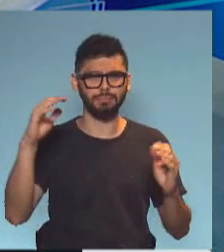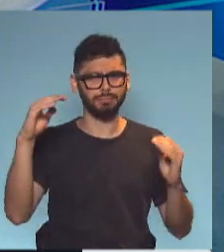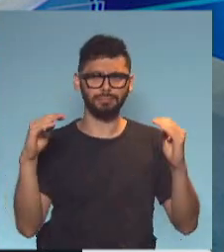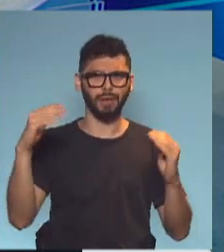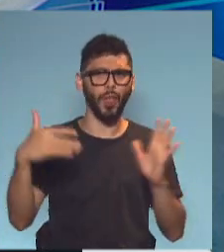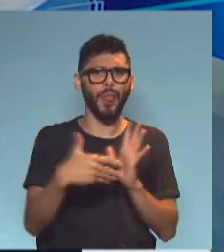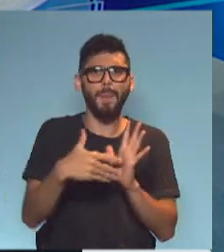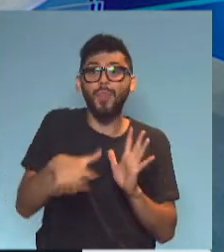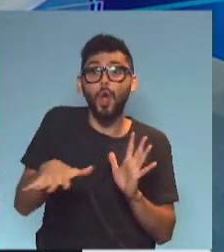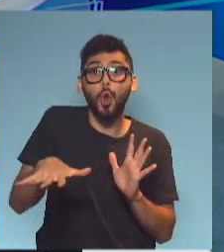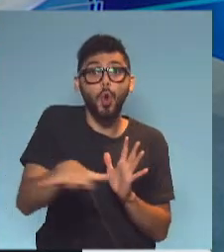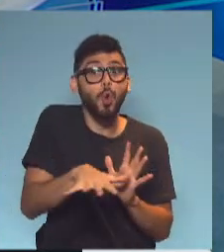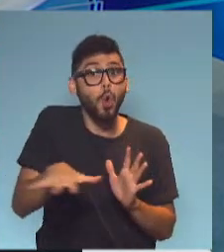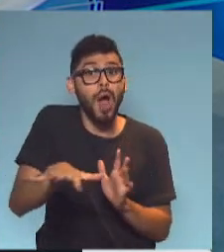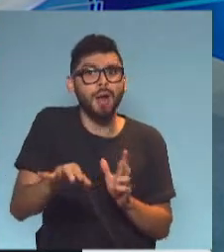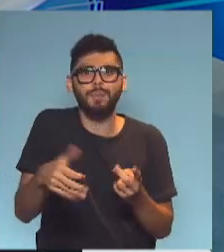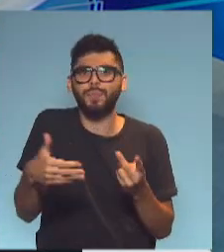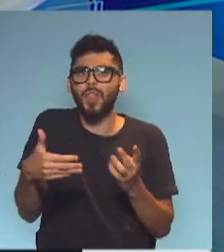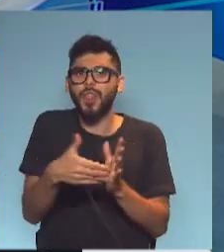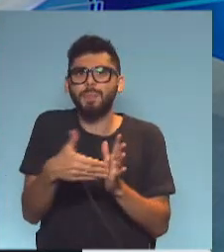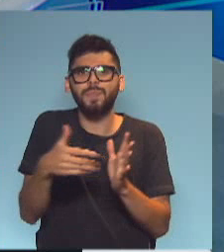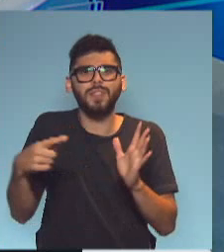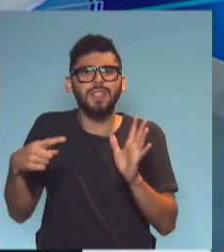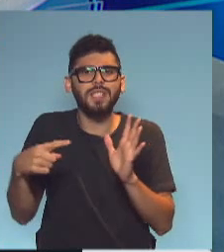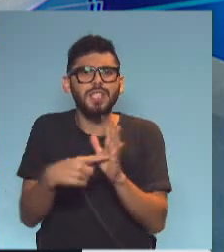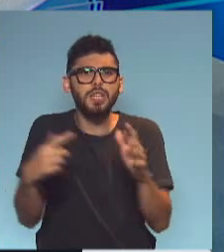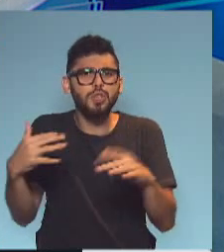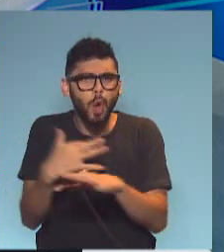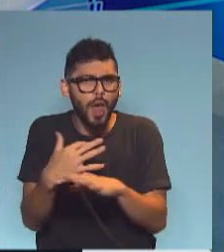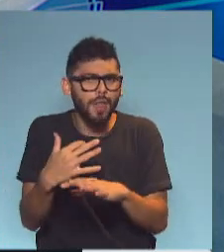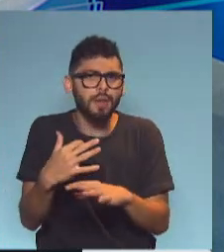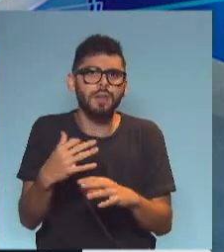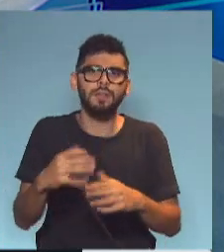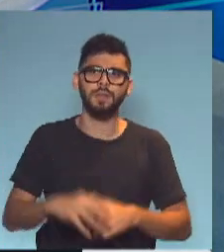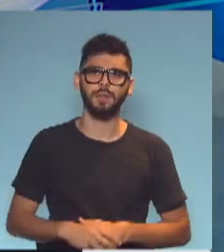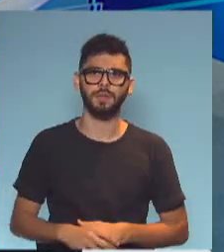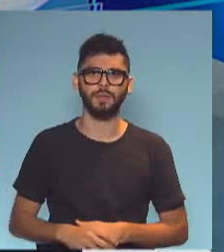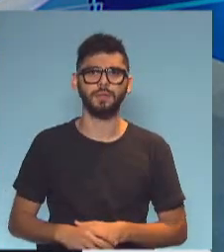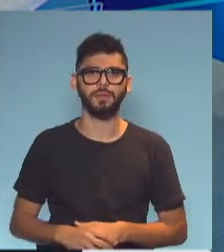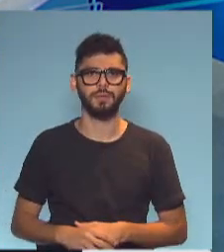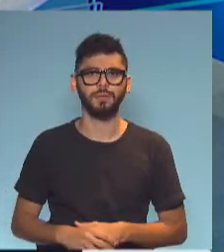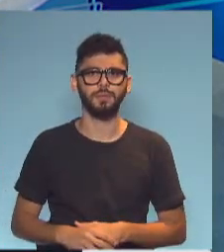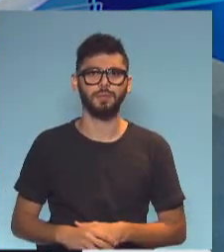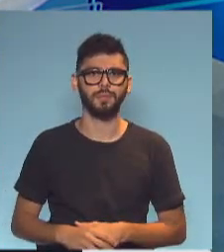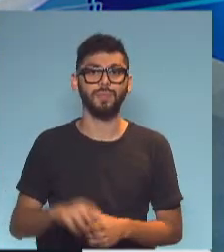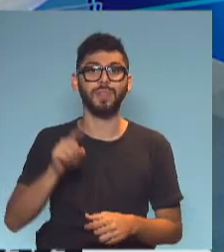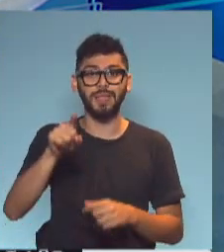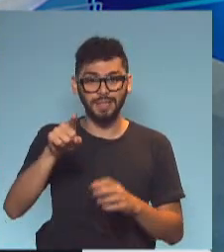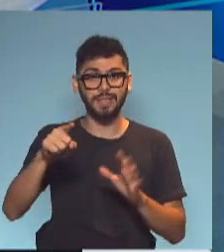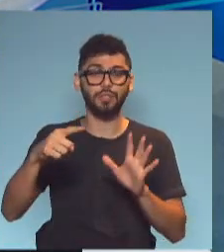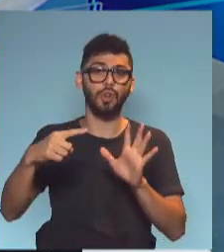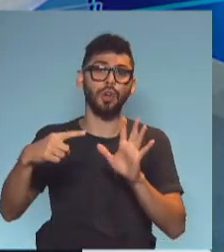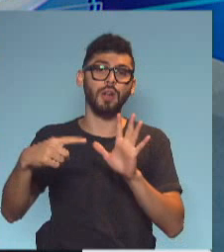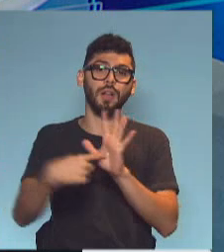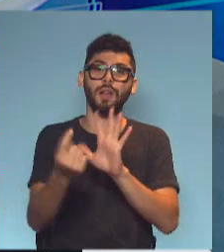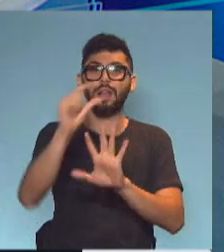el departamento, según las determinadas ciudades, algunas más afectadas que otras. Bien. Esto es el conurbano. Rojo.